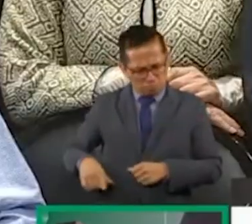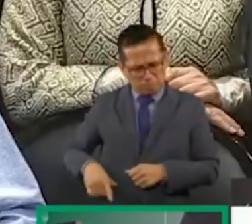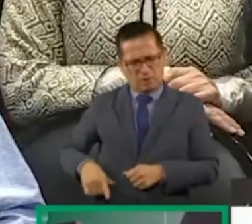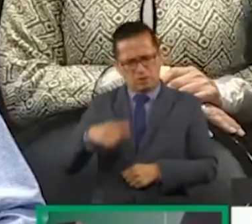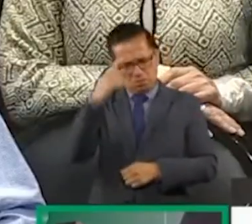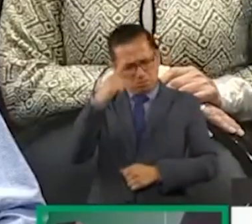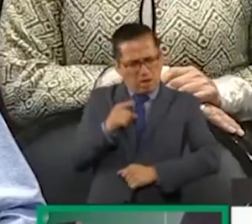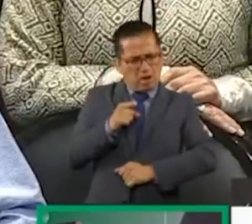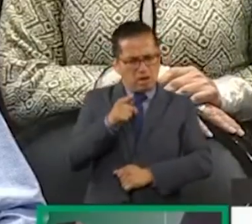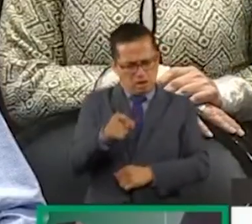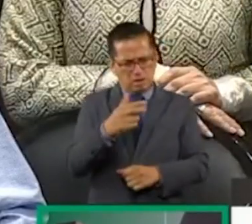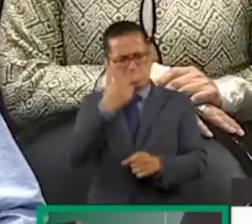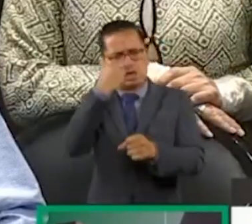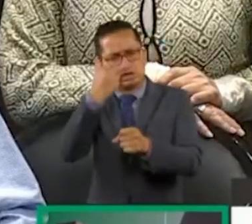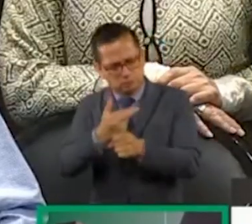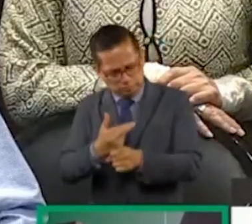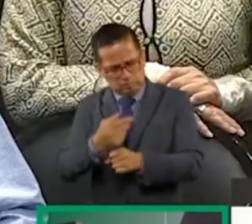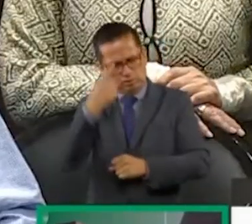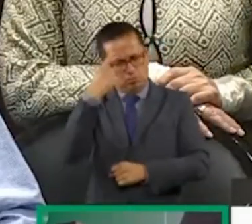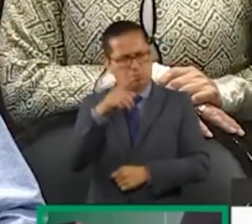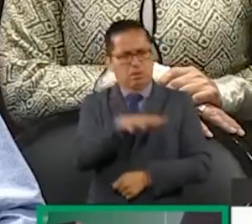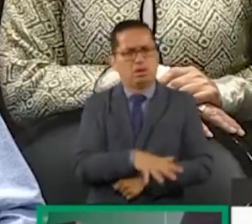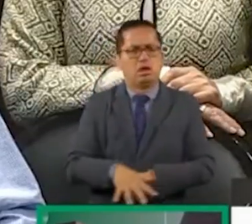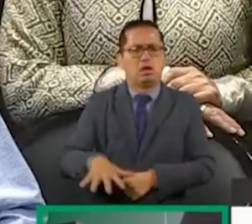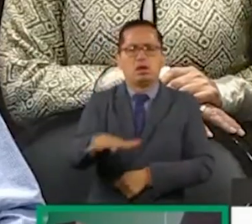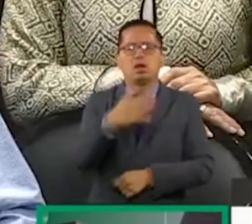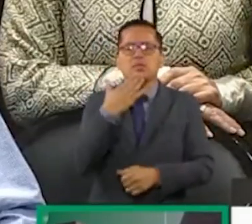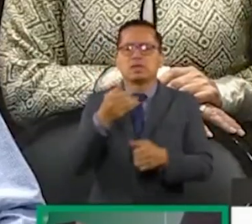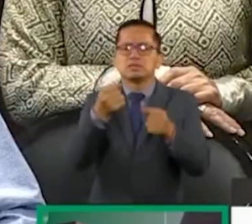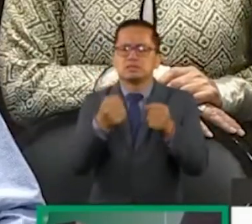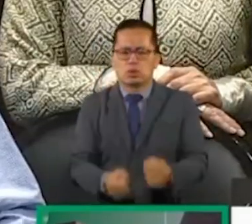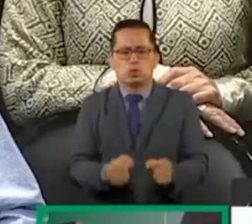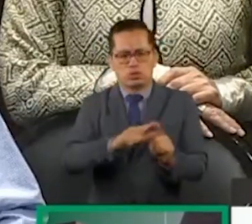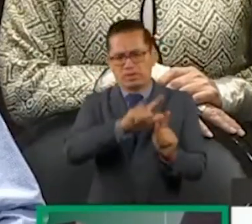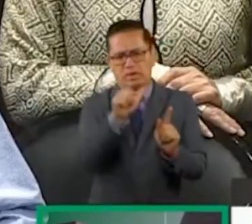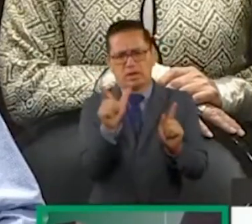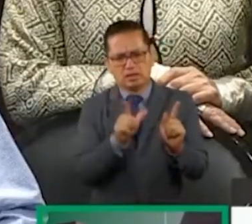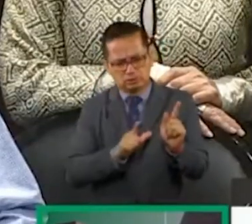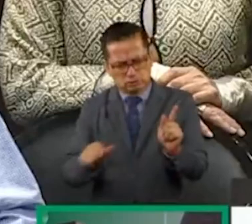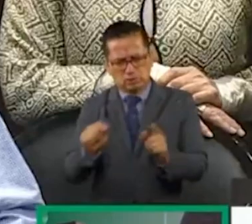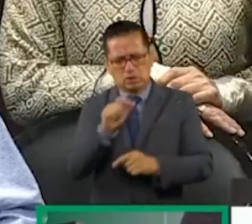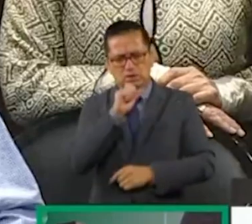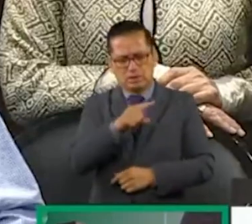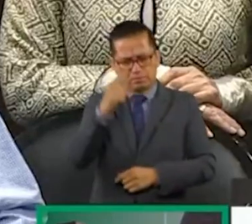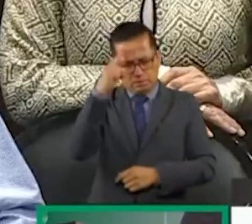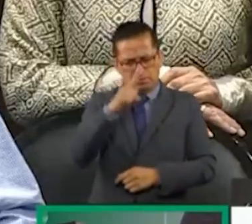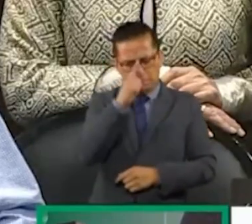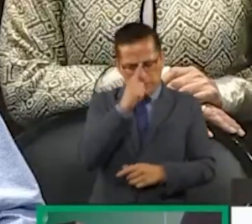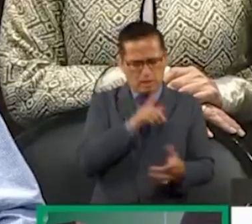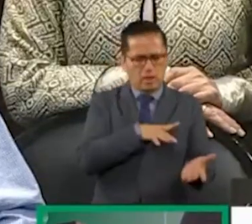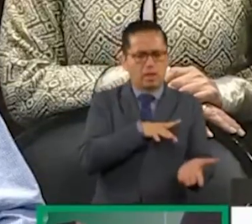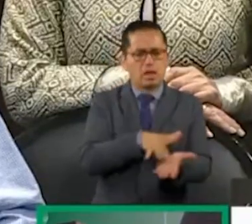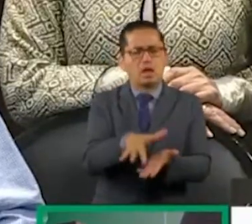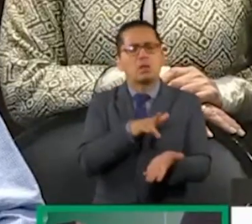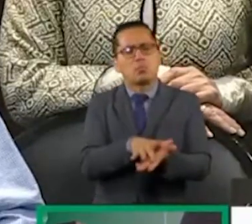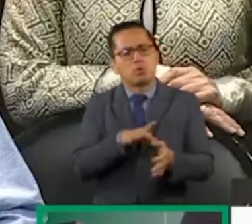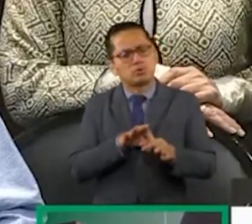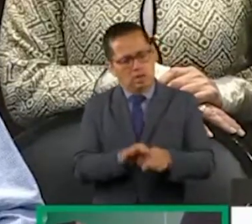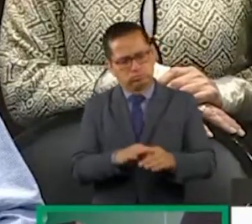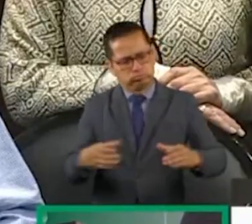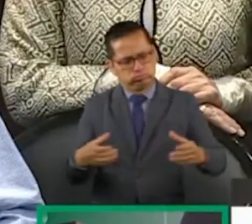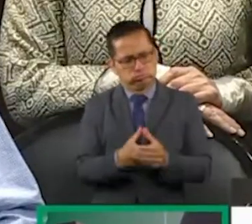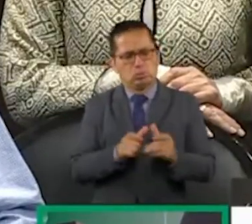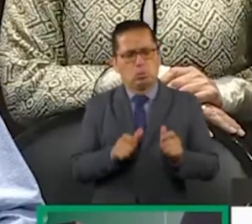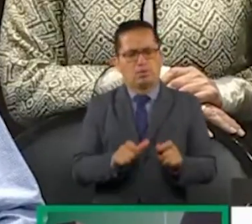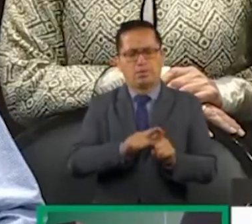tomen la responsabilidad de la seguridad, no solamente nacional en este país, sino la coadyuvancia para tomar a la